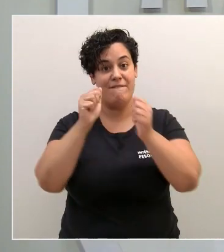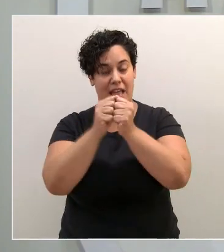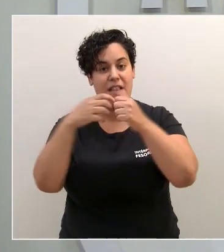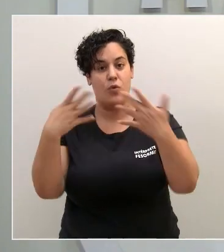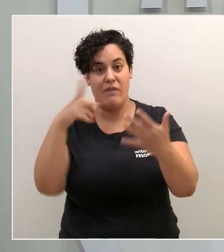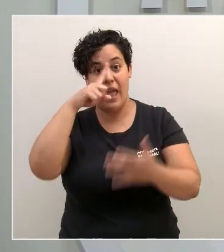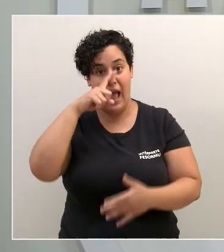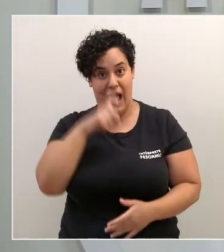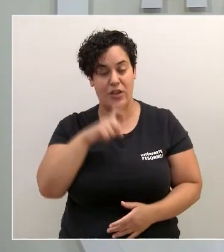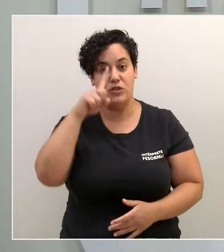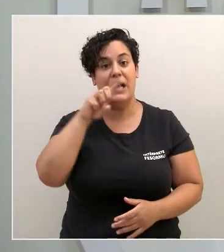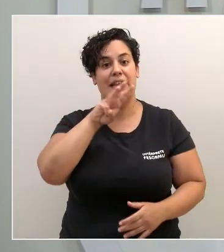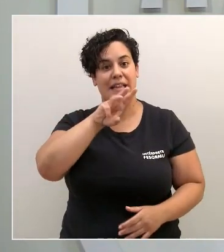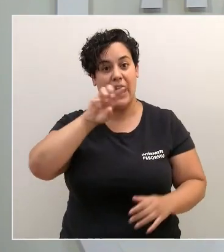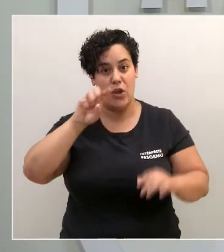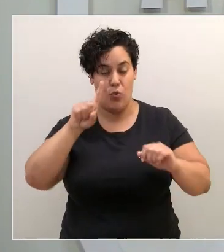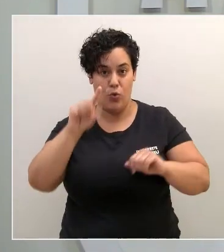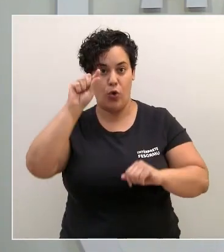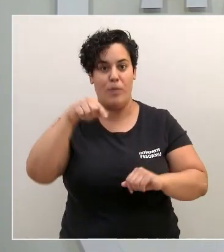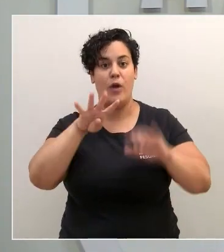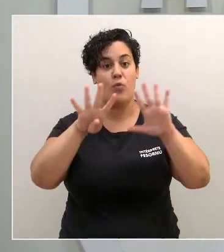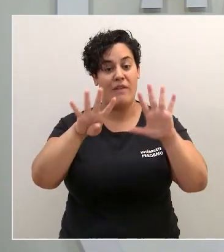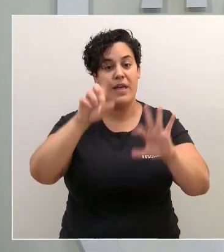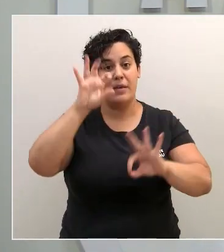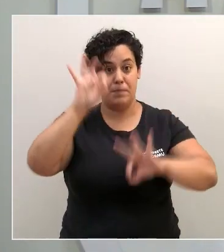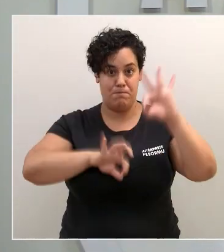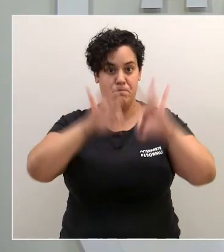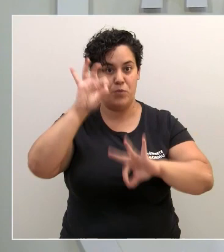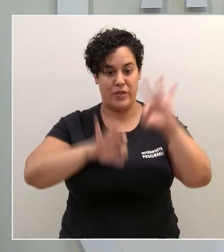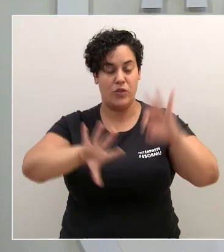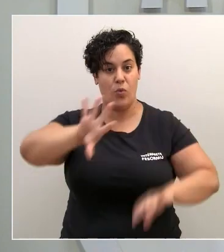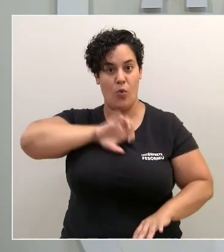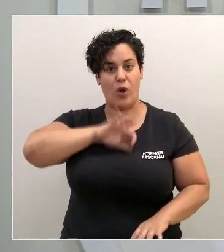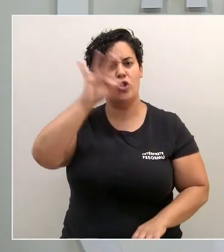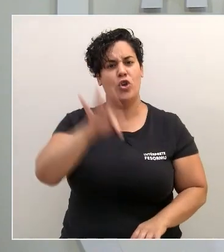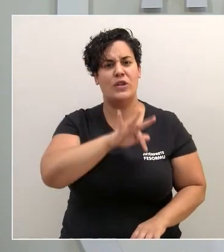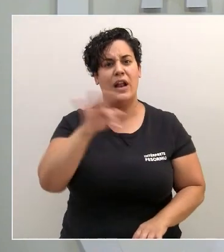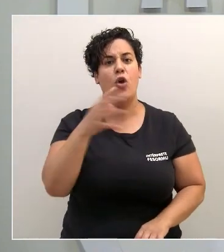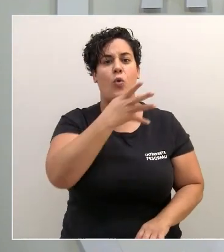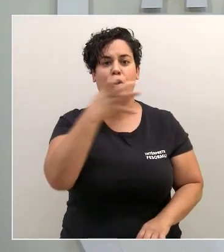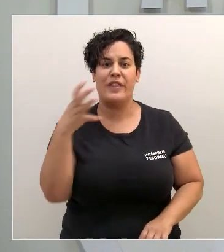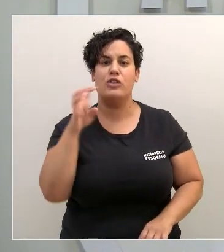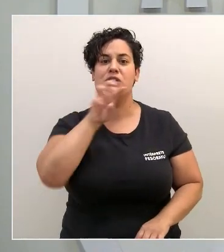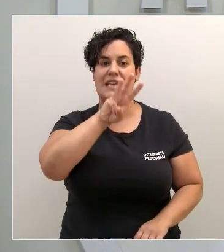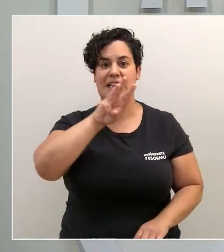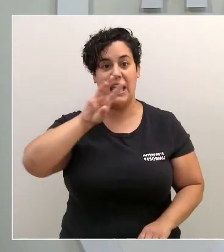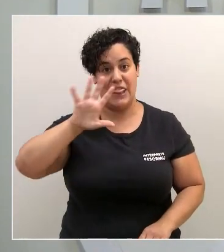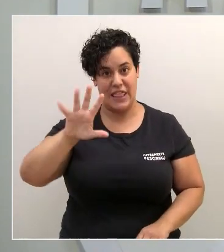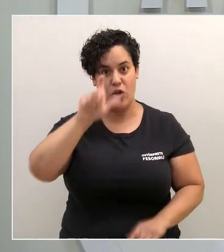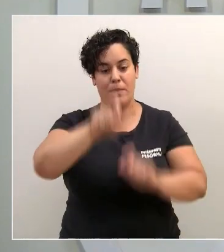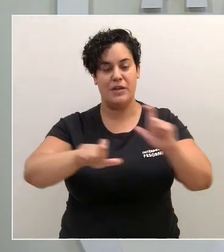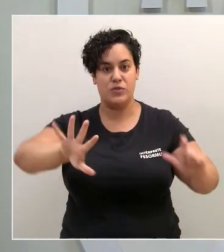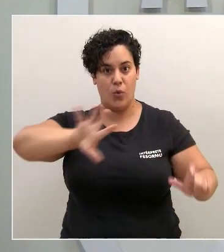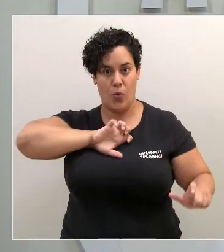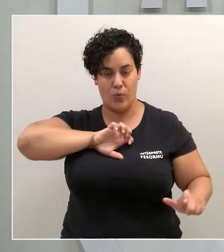al 53,7% de los casos detectados, con un total de 435 casos.